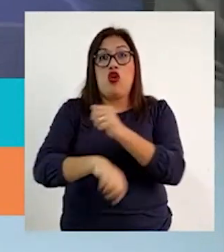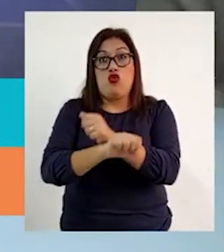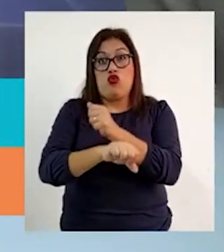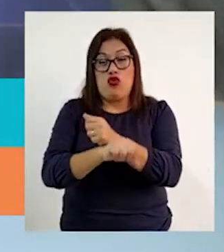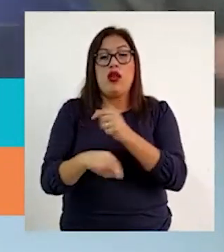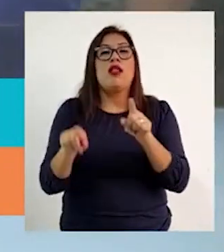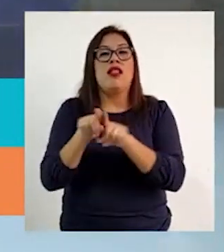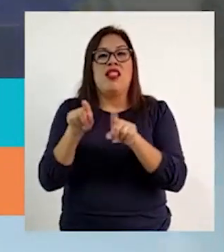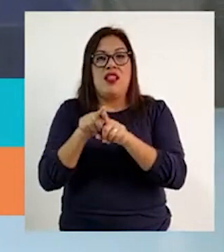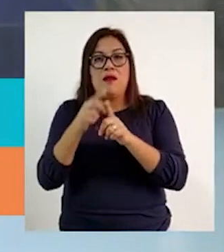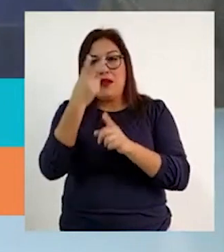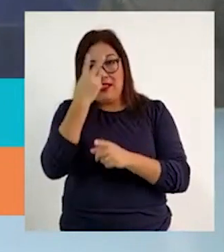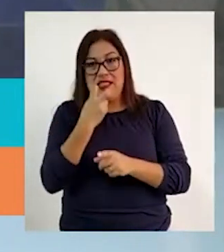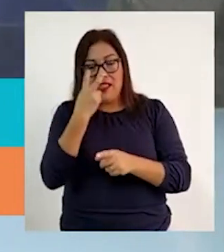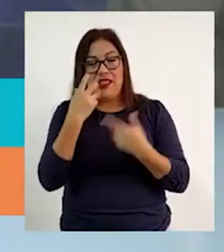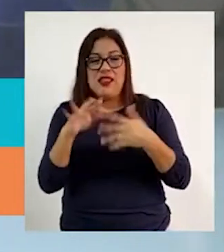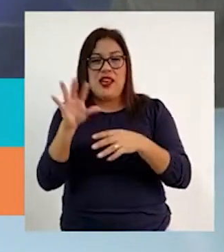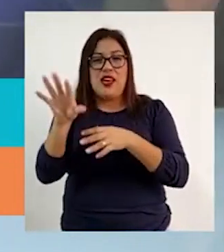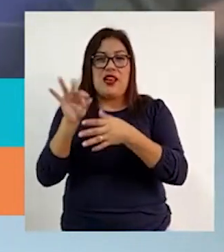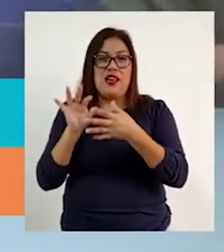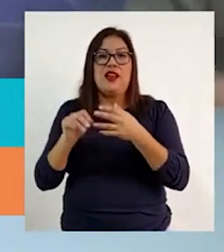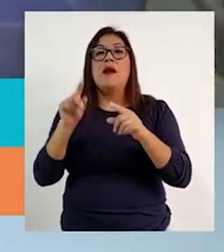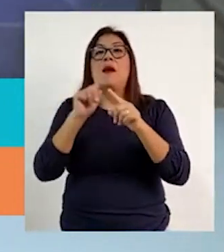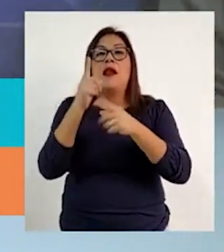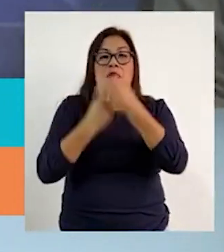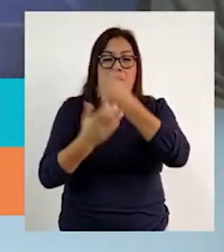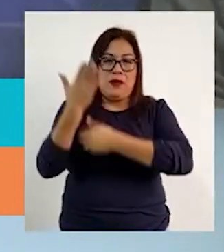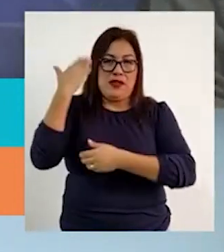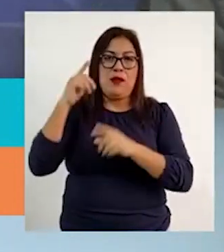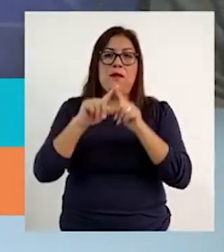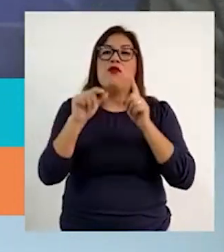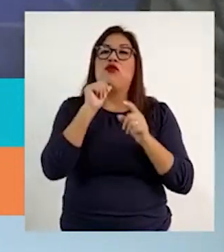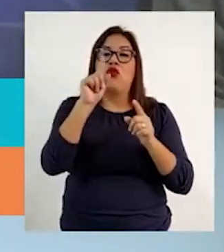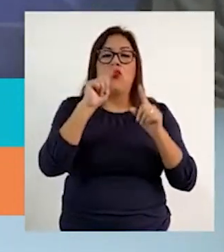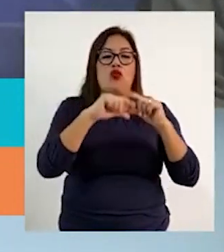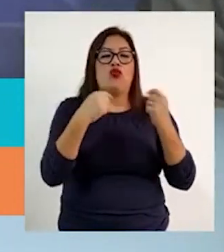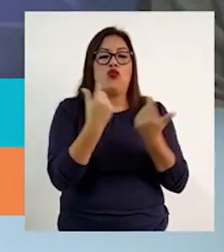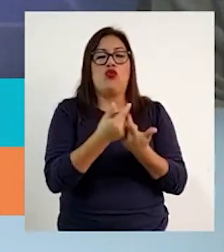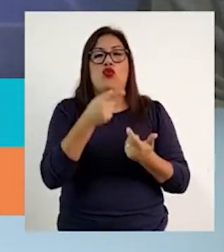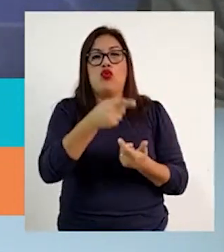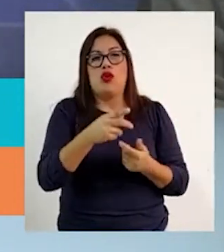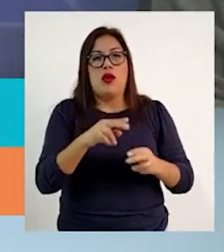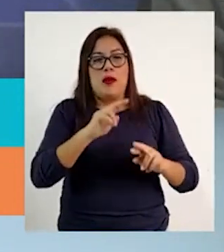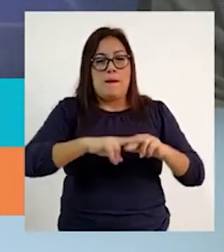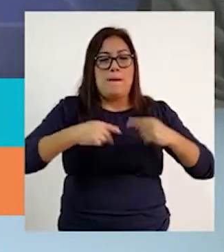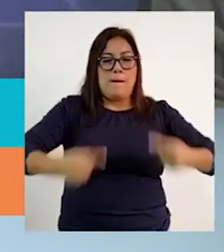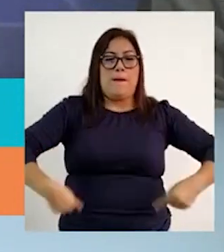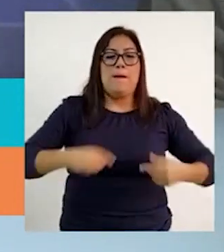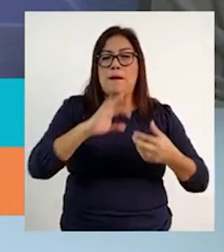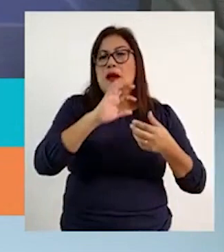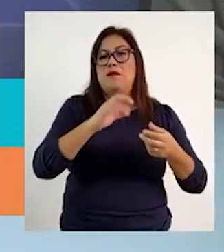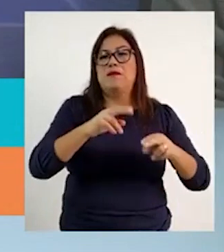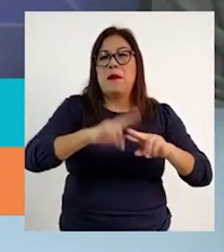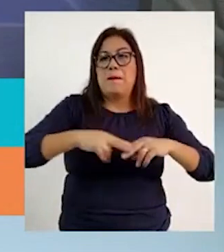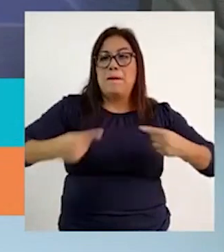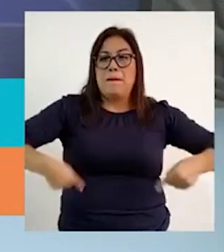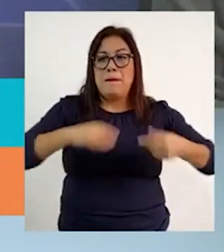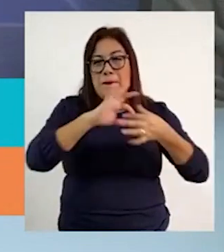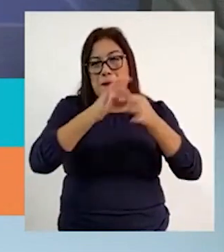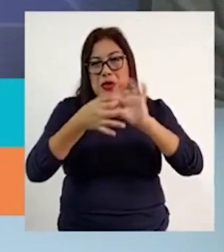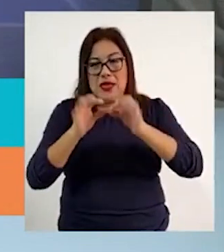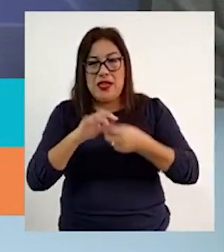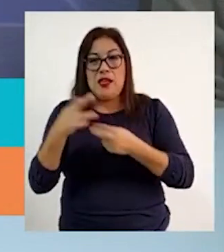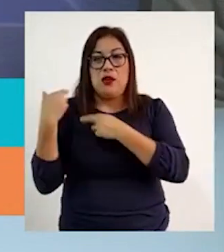pasado. Pero aún falta que el Comité Paralímpico nos dé los cupos